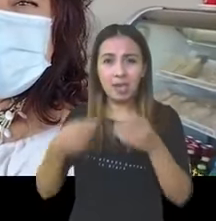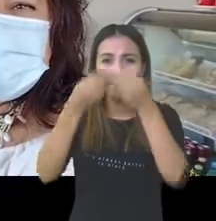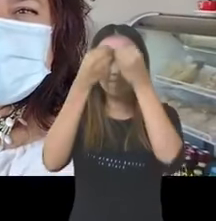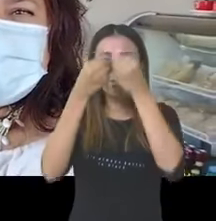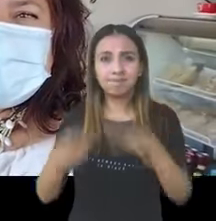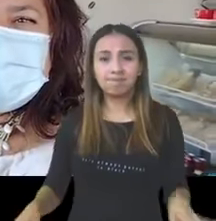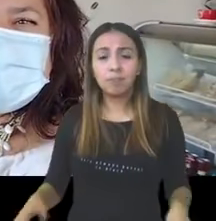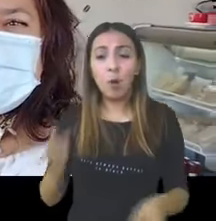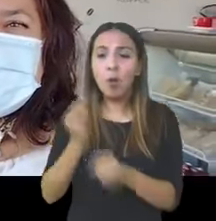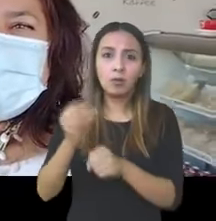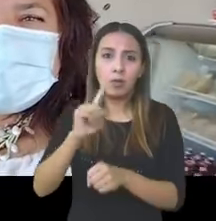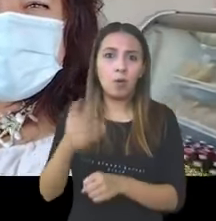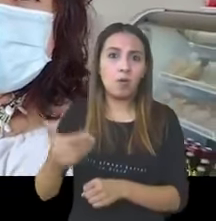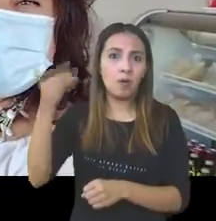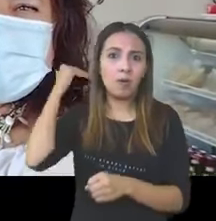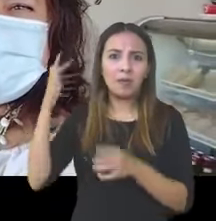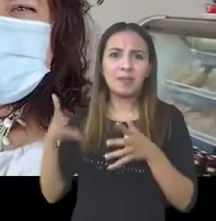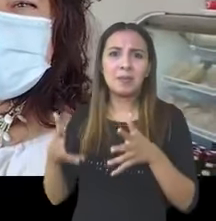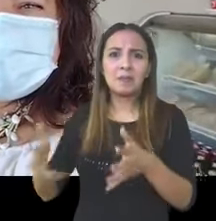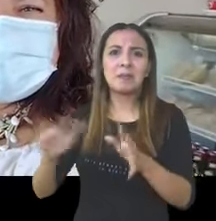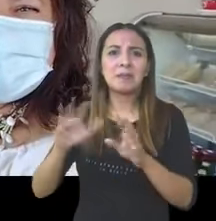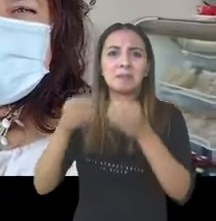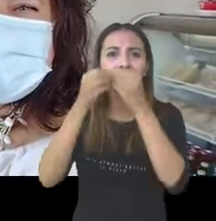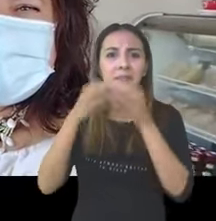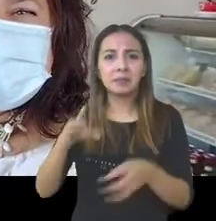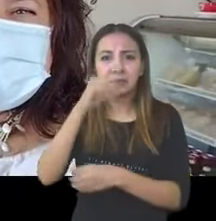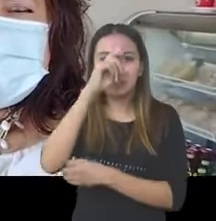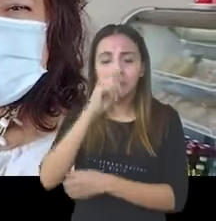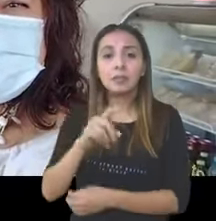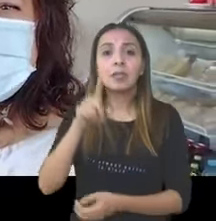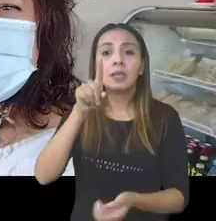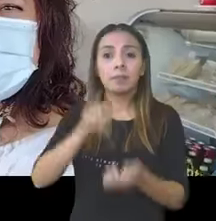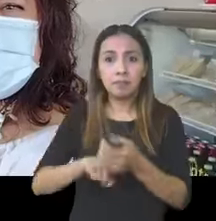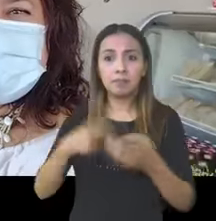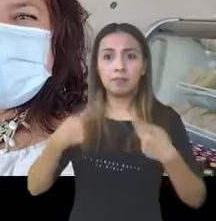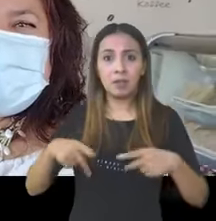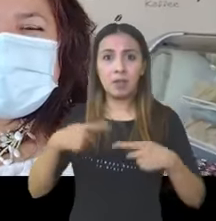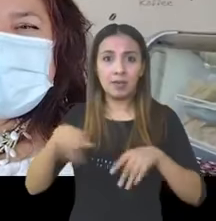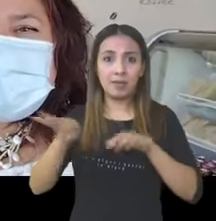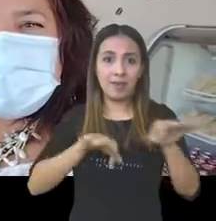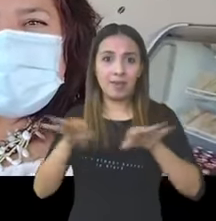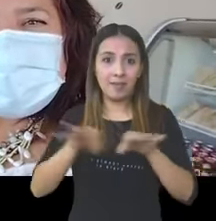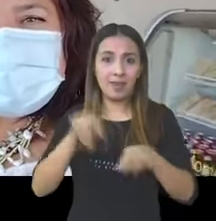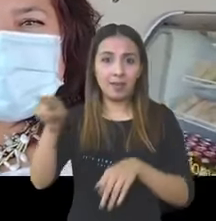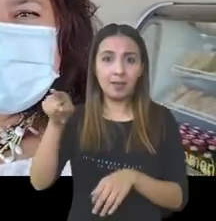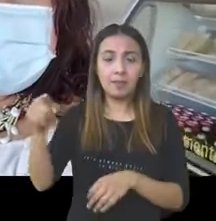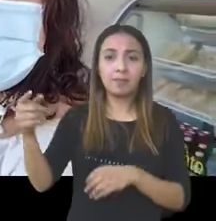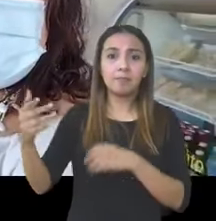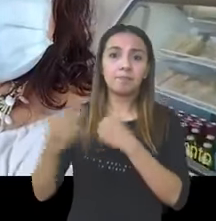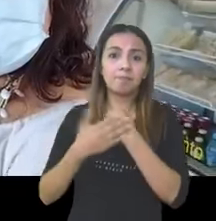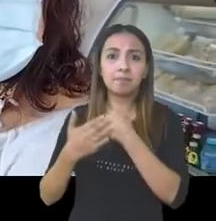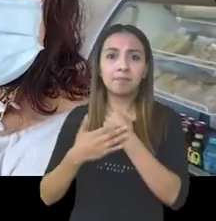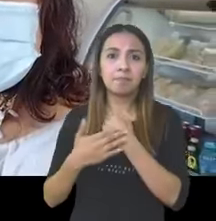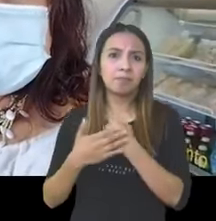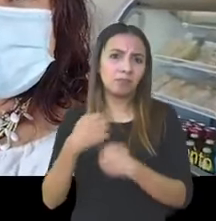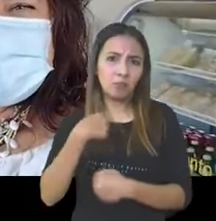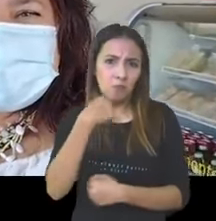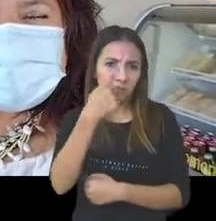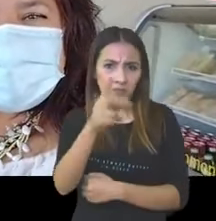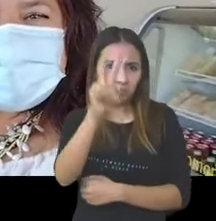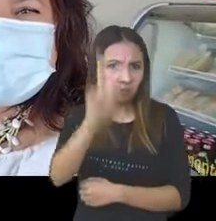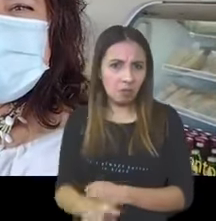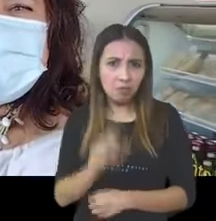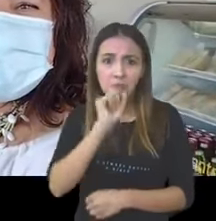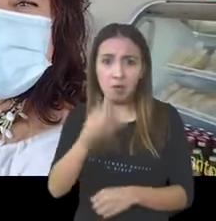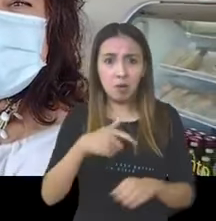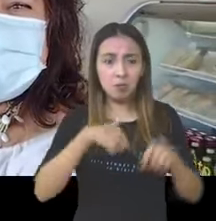sino hace tiempo, y argumentan personas muy sólidas que están dentro ahorita trabajando, en que no, y lo digo tal cual lo redacté en